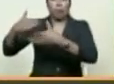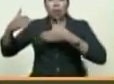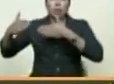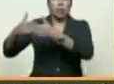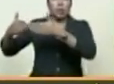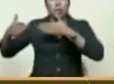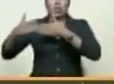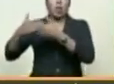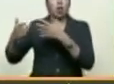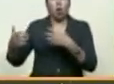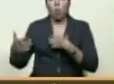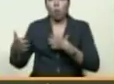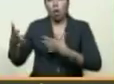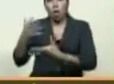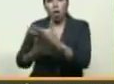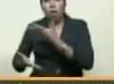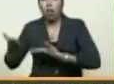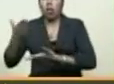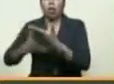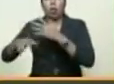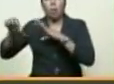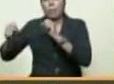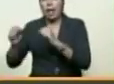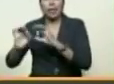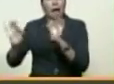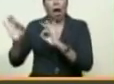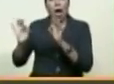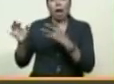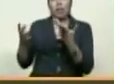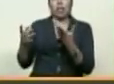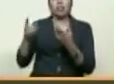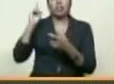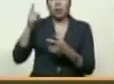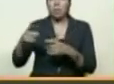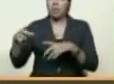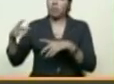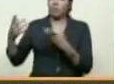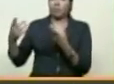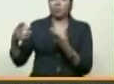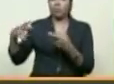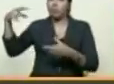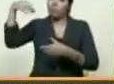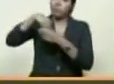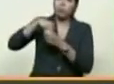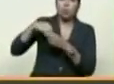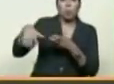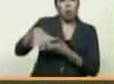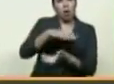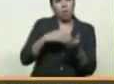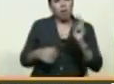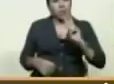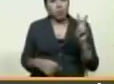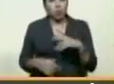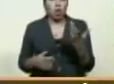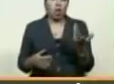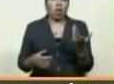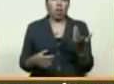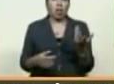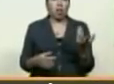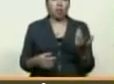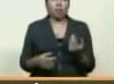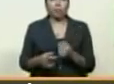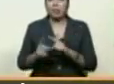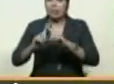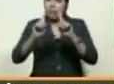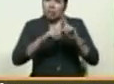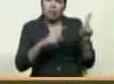con intervención, con injerencismo, con todas las fuerzas y las